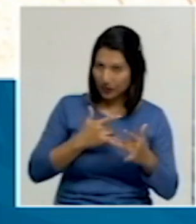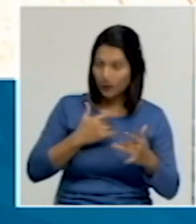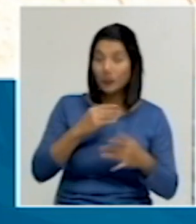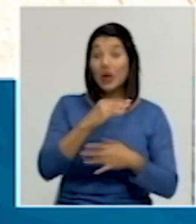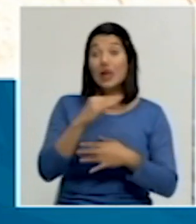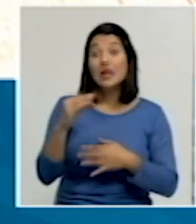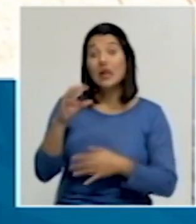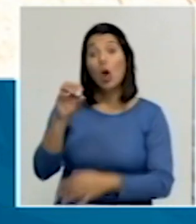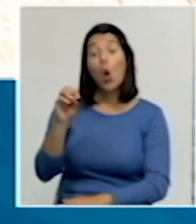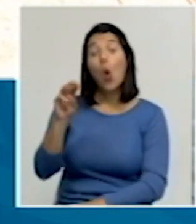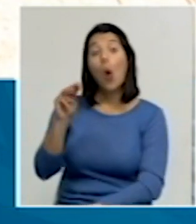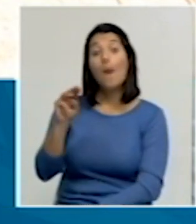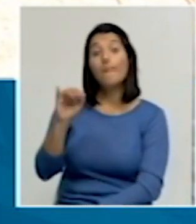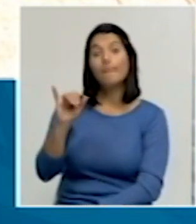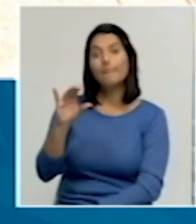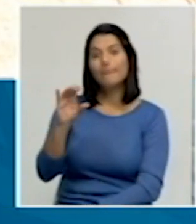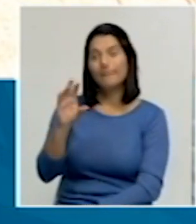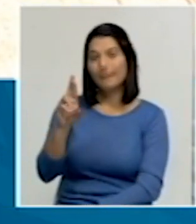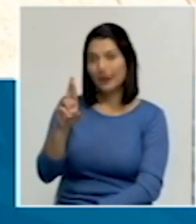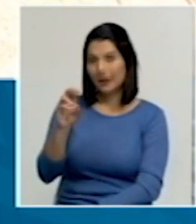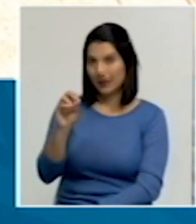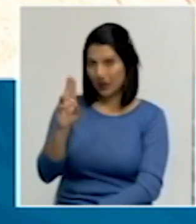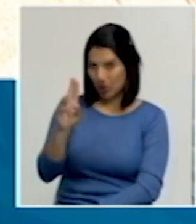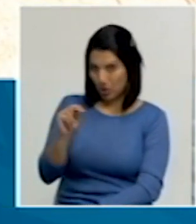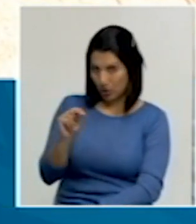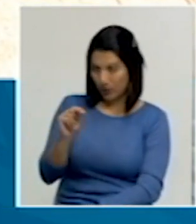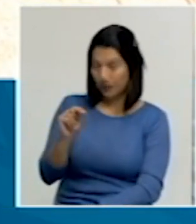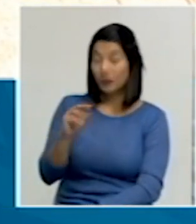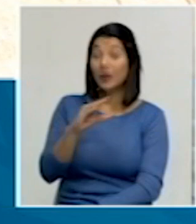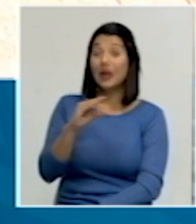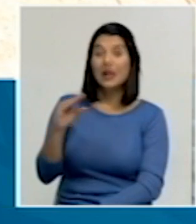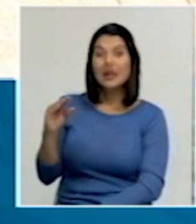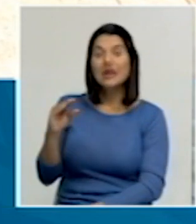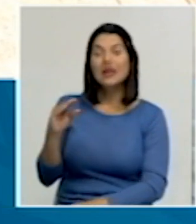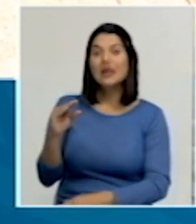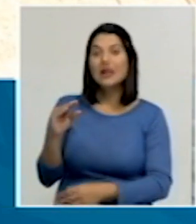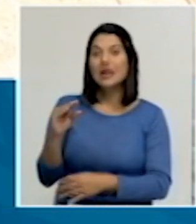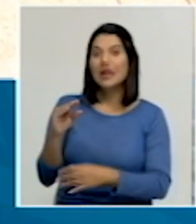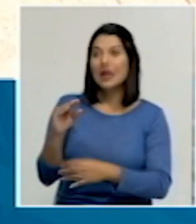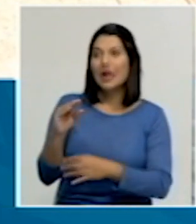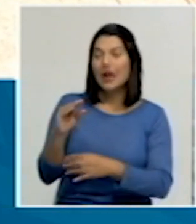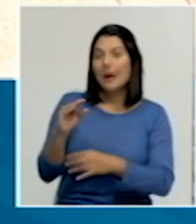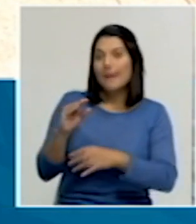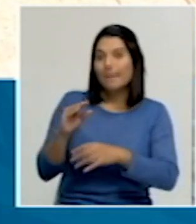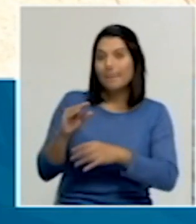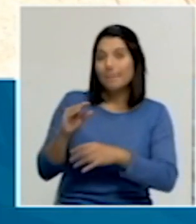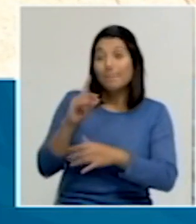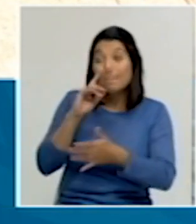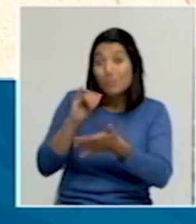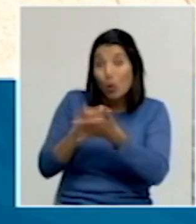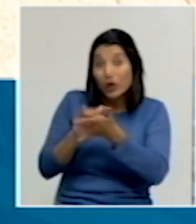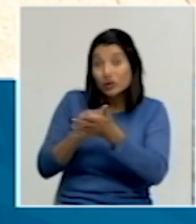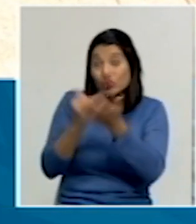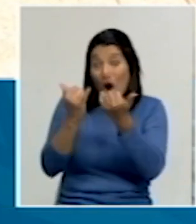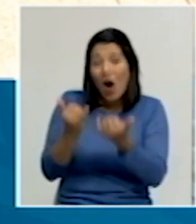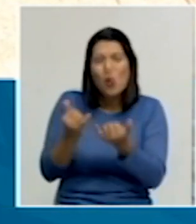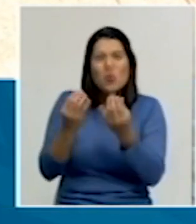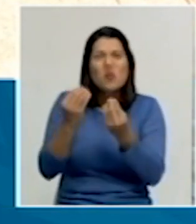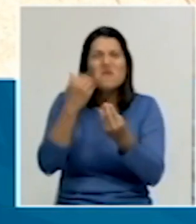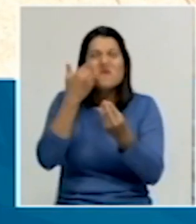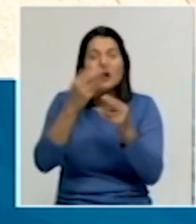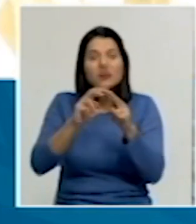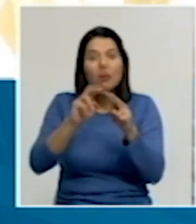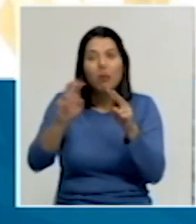de Omicron, y lo que lo hace también muy eficiente para pasarse de una persona a la